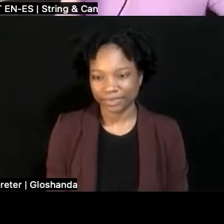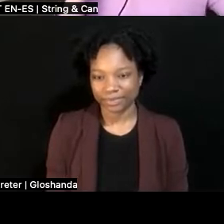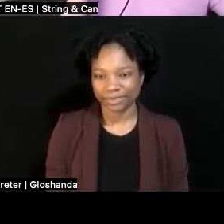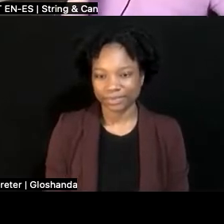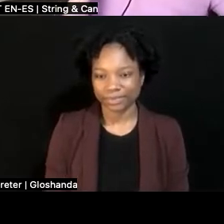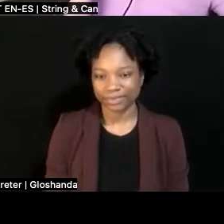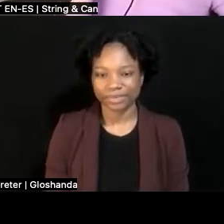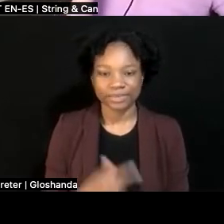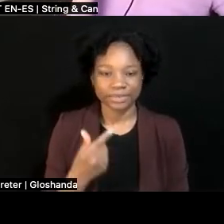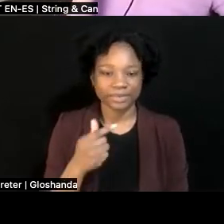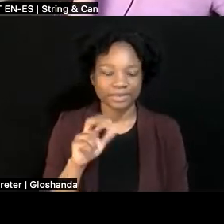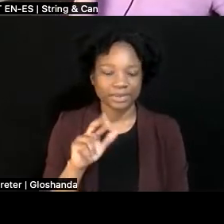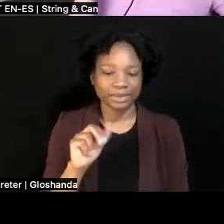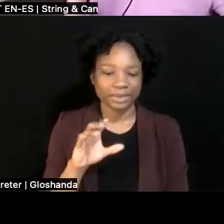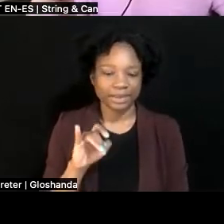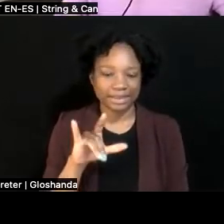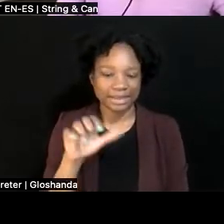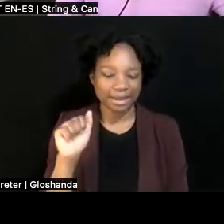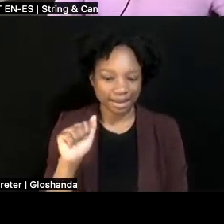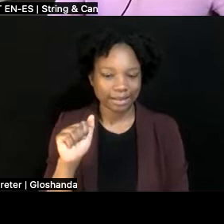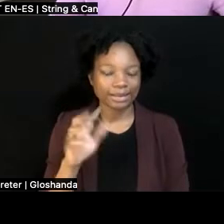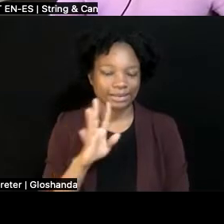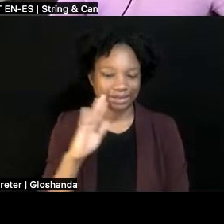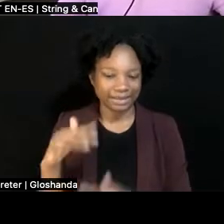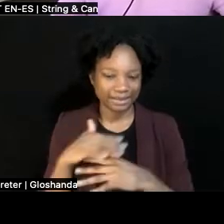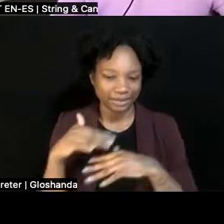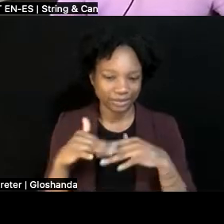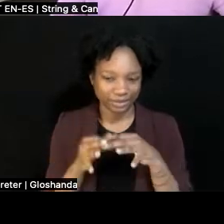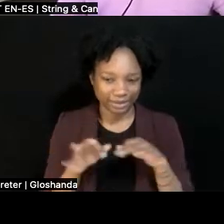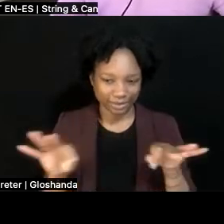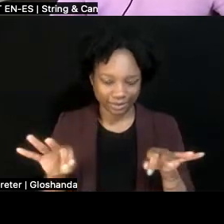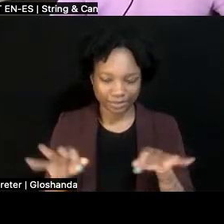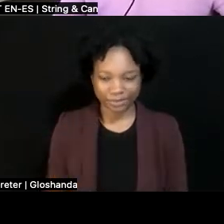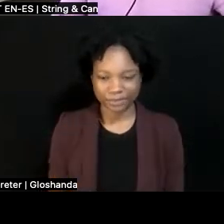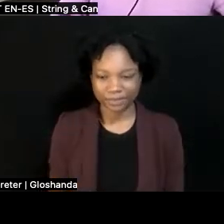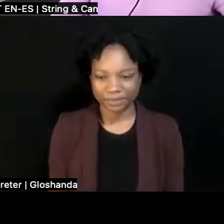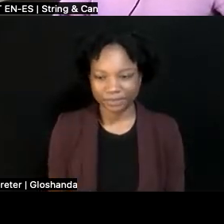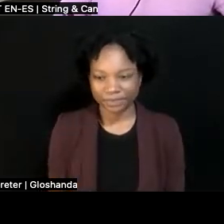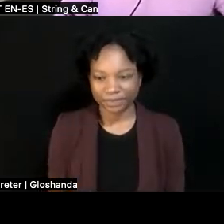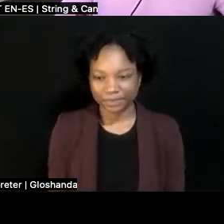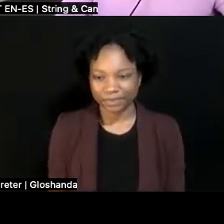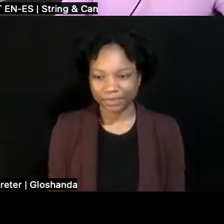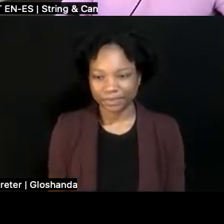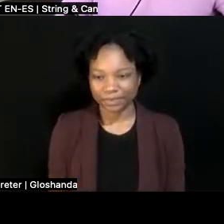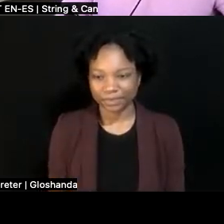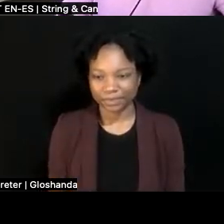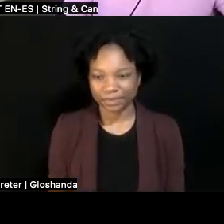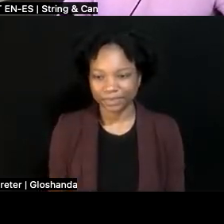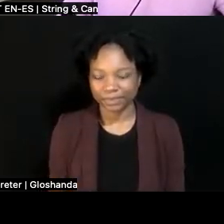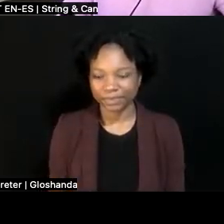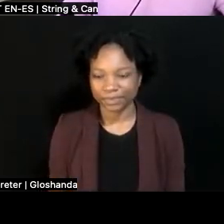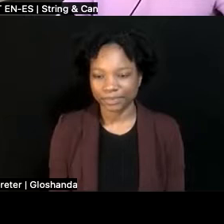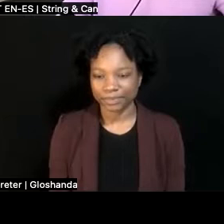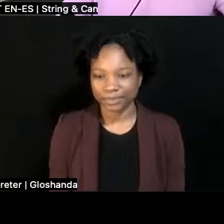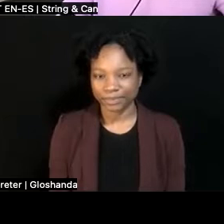Baisha pa teroea, baisha pa gente cuera, cuera, cuera, xerera cuña